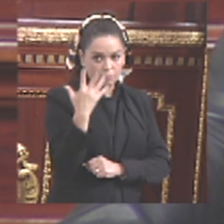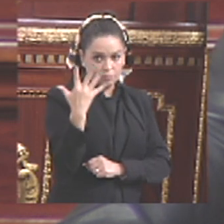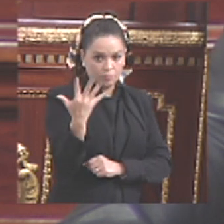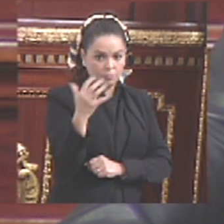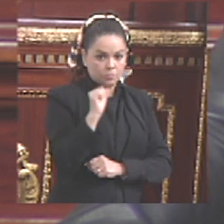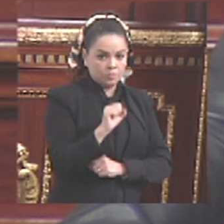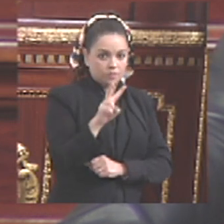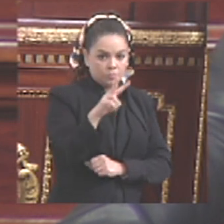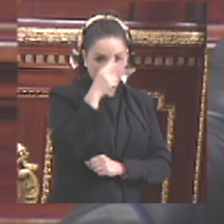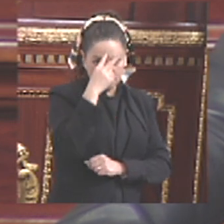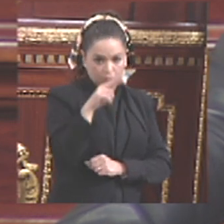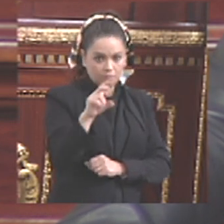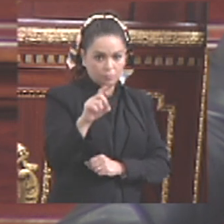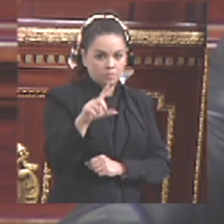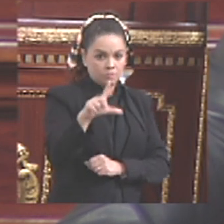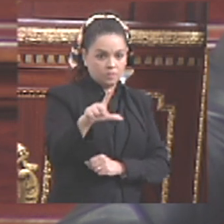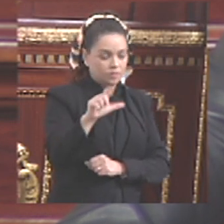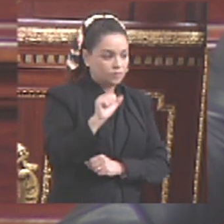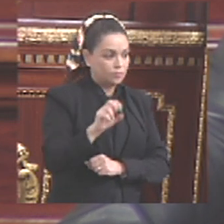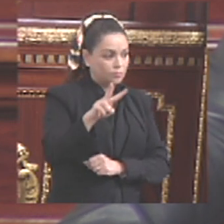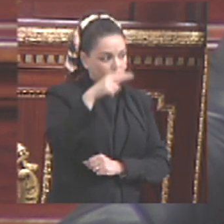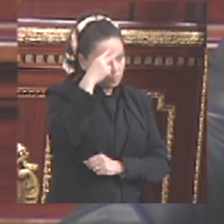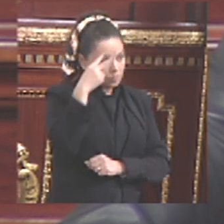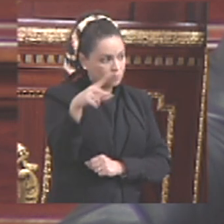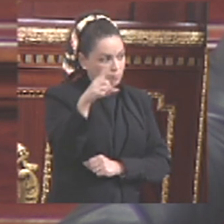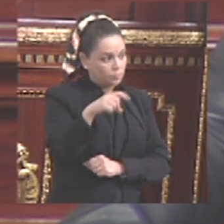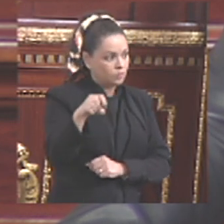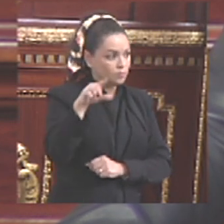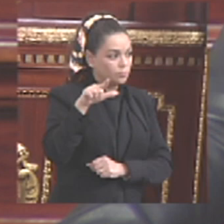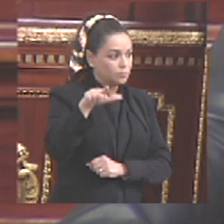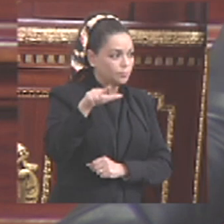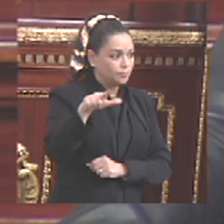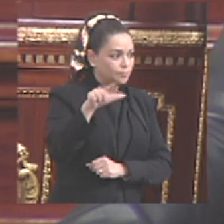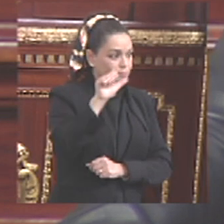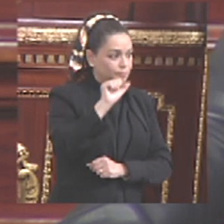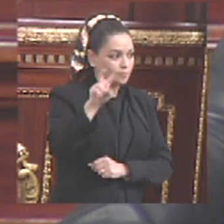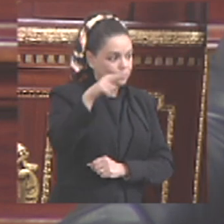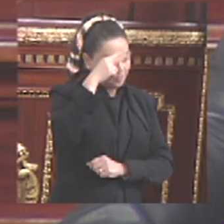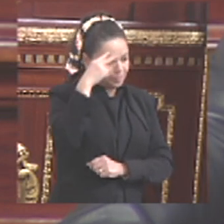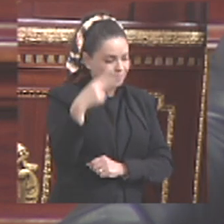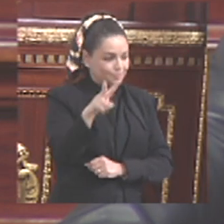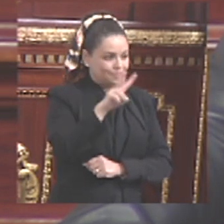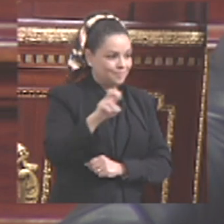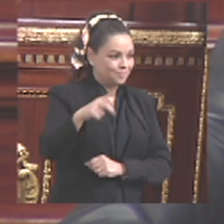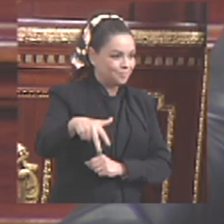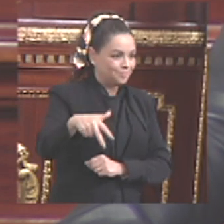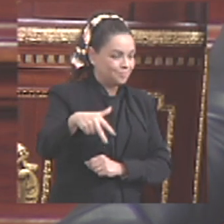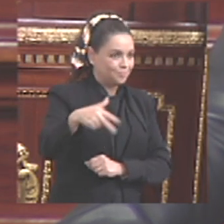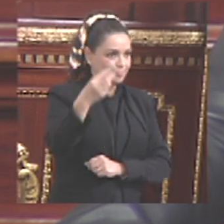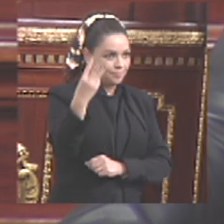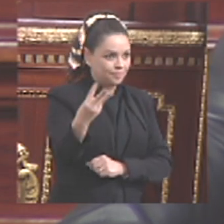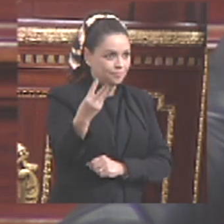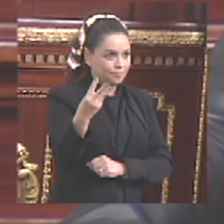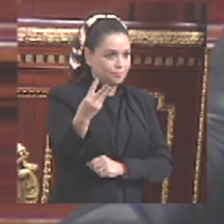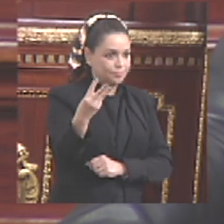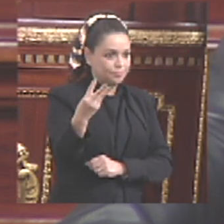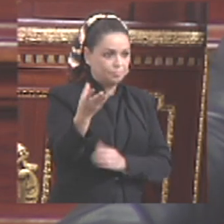Avenida México 37, Avenida México 117, Avenida México 203 están sin